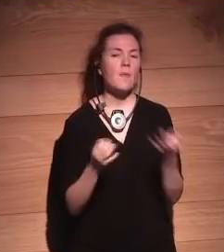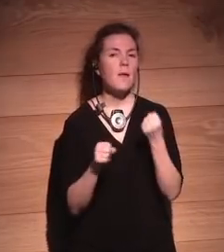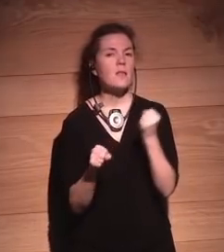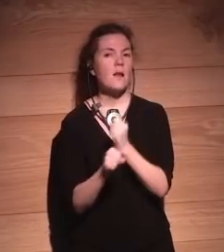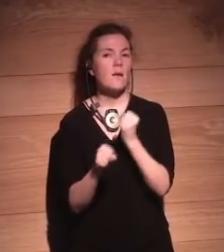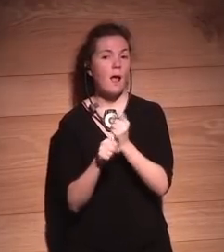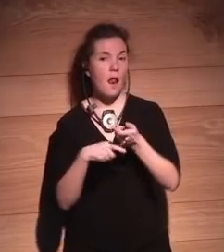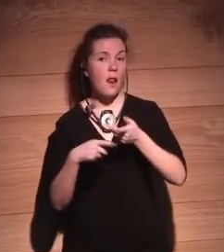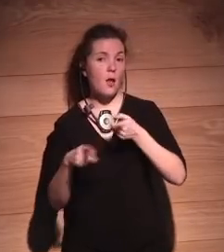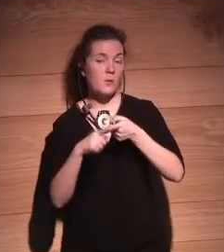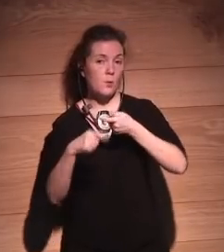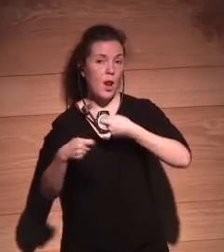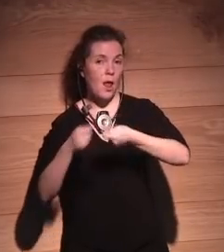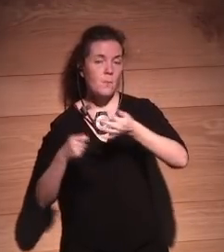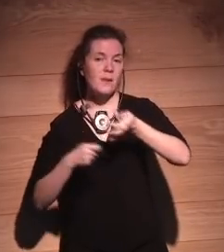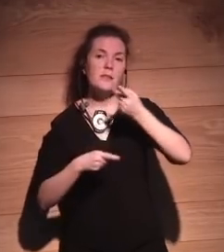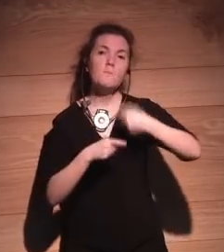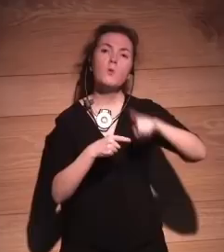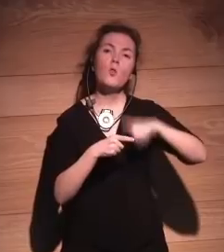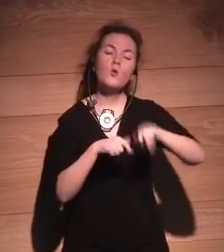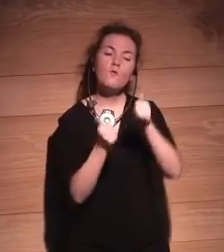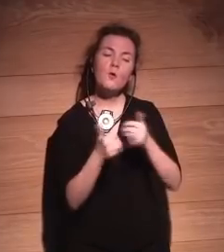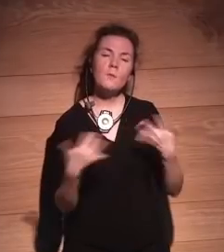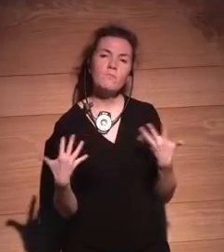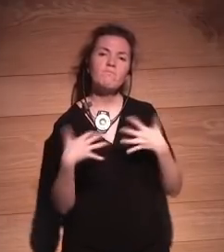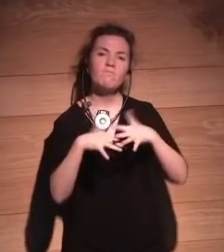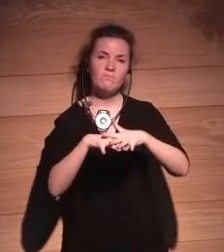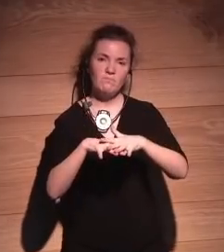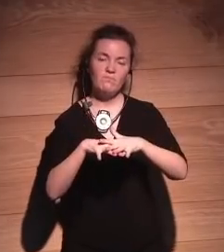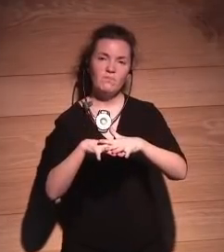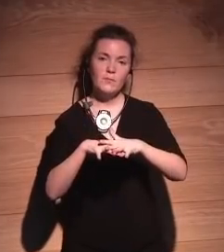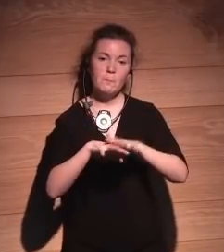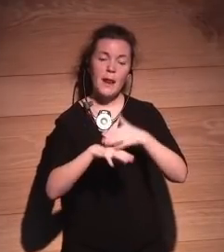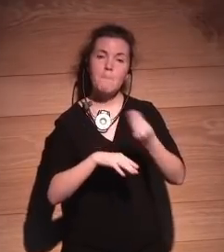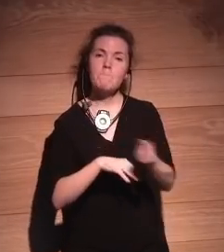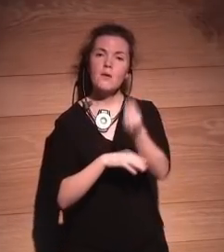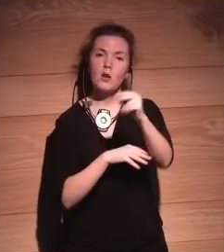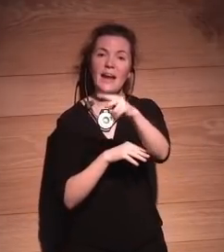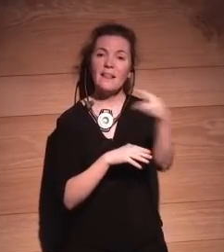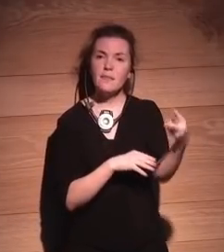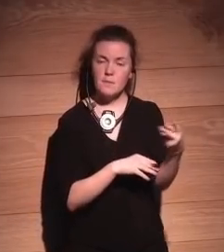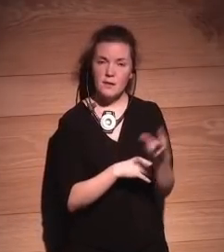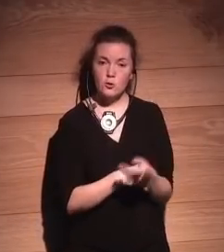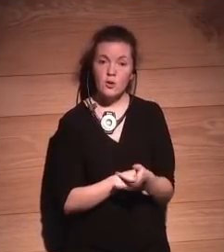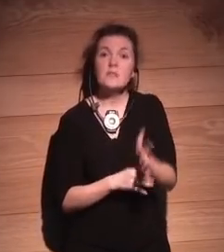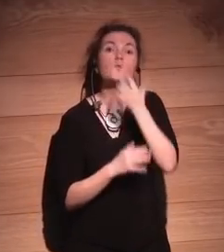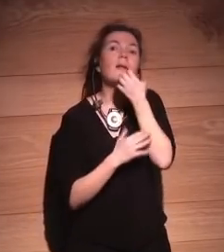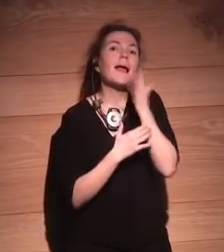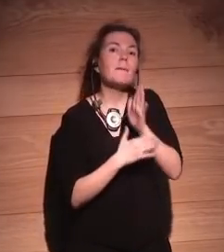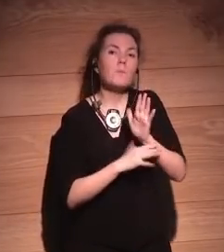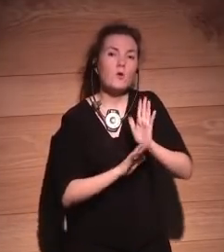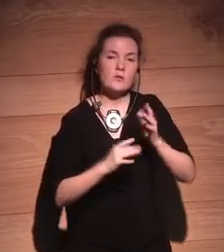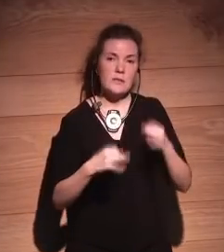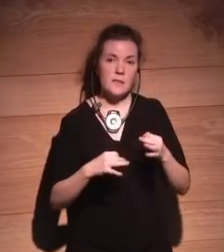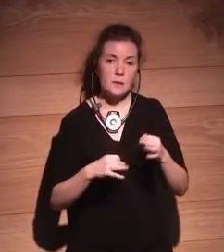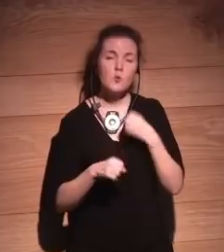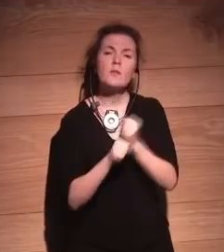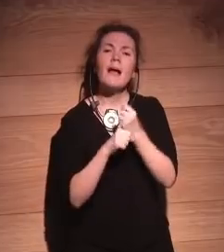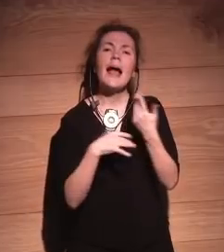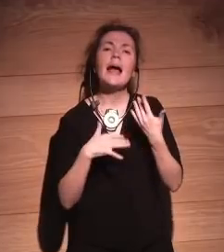trabajar desde el negocio y desde el producto de manera integral en mejorar el rendimiento. Este es un simple ejemplo. ¿Cómo trabajas